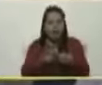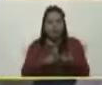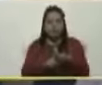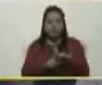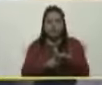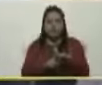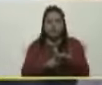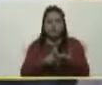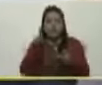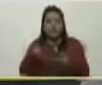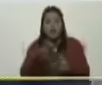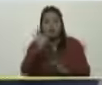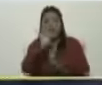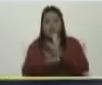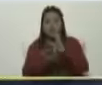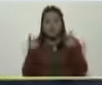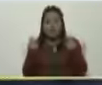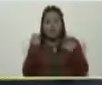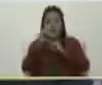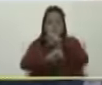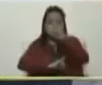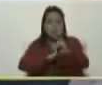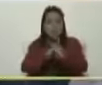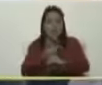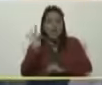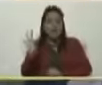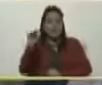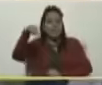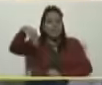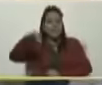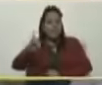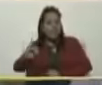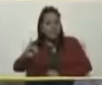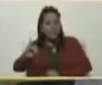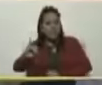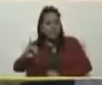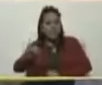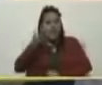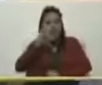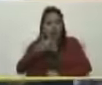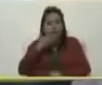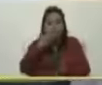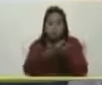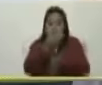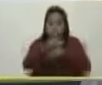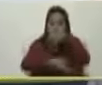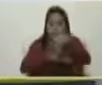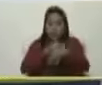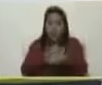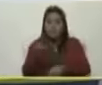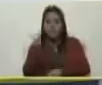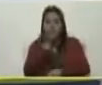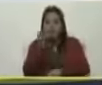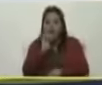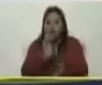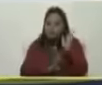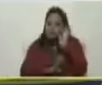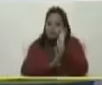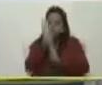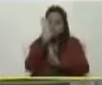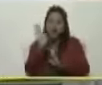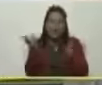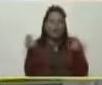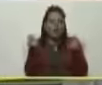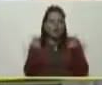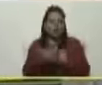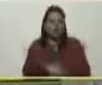inclusive hasta el Fondo Monetario Internacional, el FMI, ha manifestado que Venezuela tiene una recuperación económica. Y eso